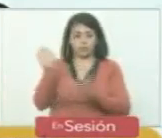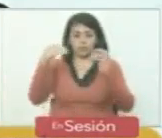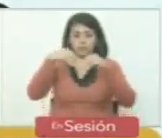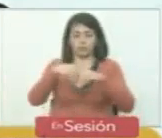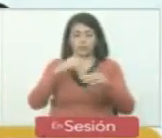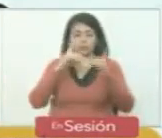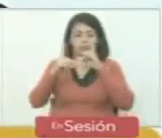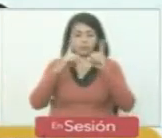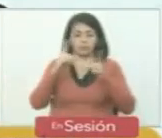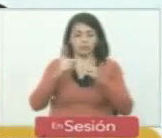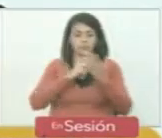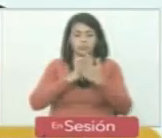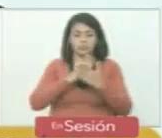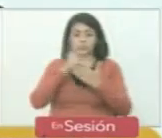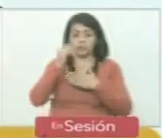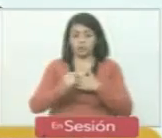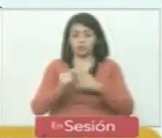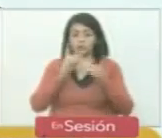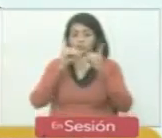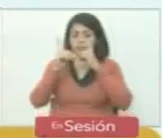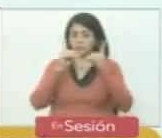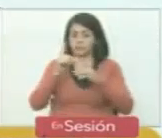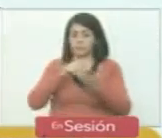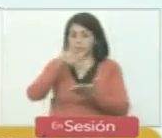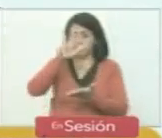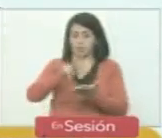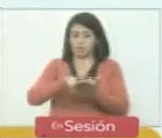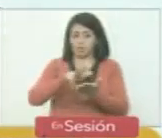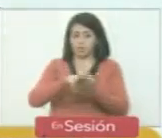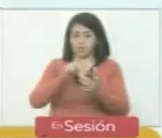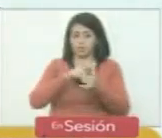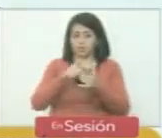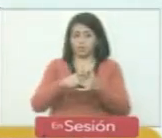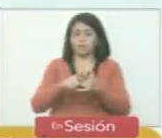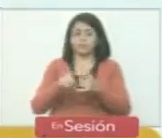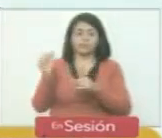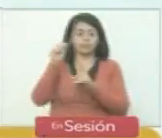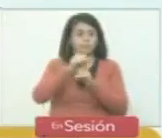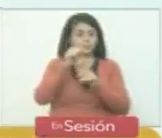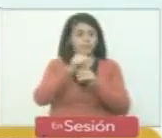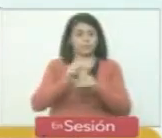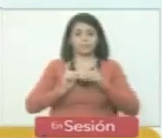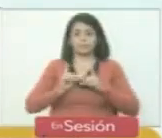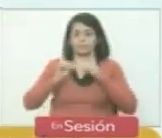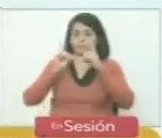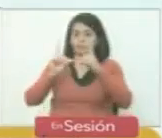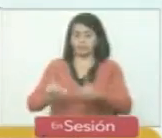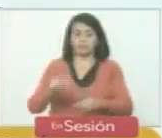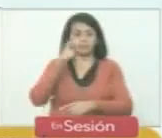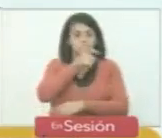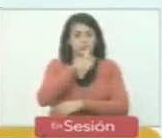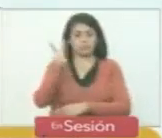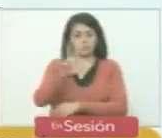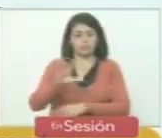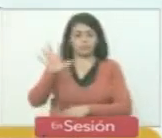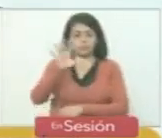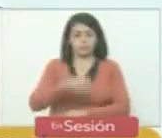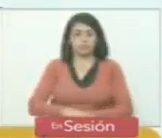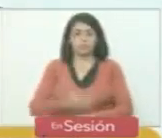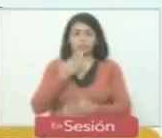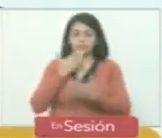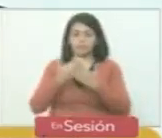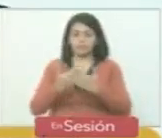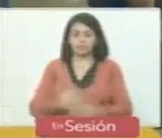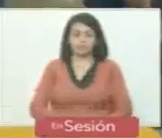el debate, para la discusión, para la aprobación y para la lucha por la dignidad del pueblo venezolano.